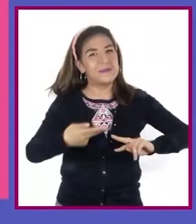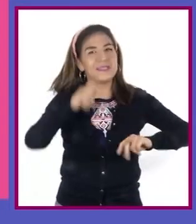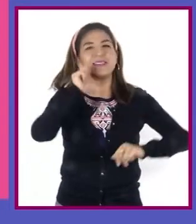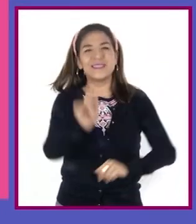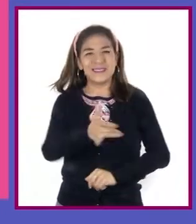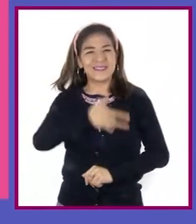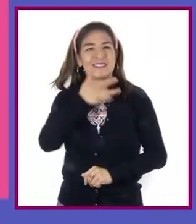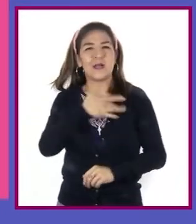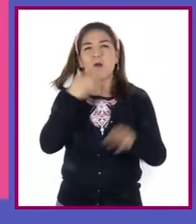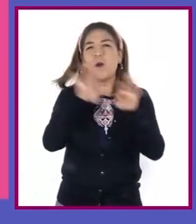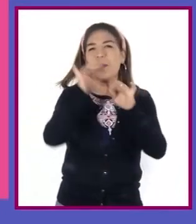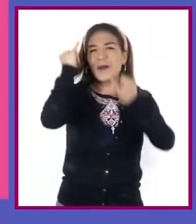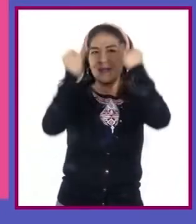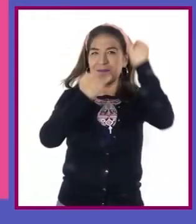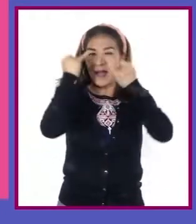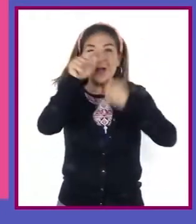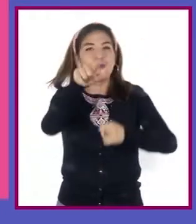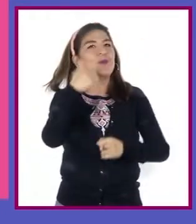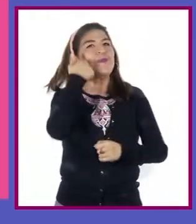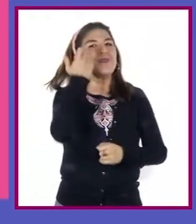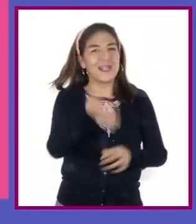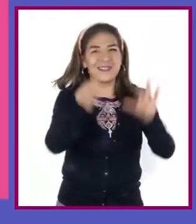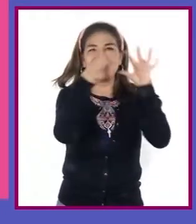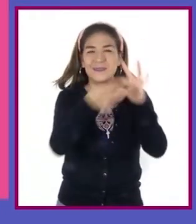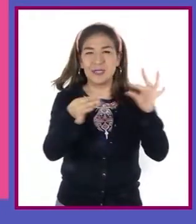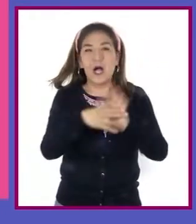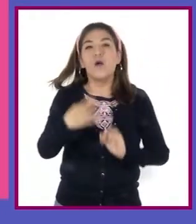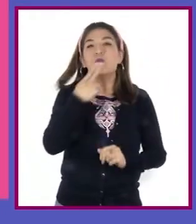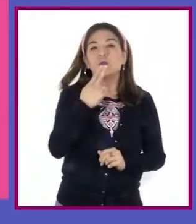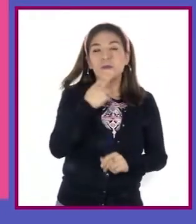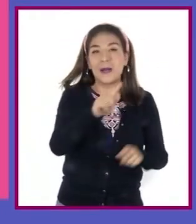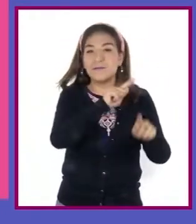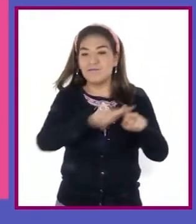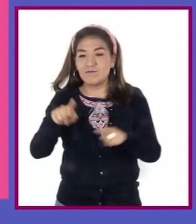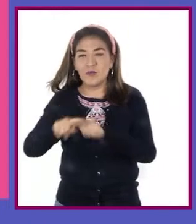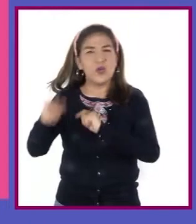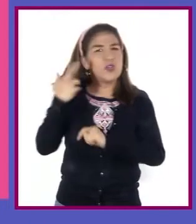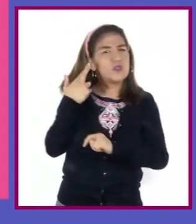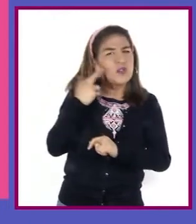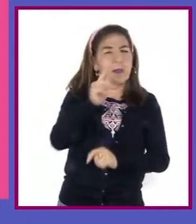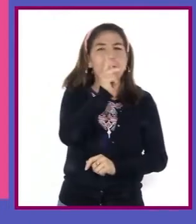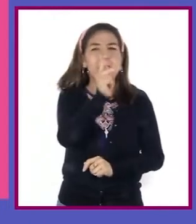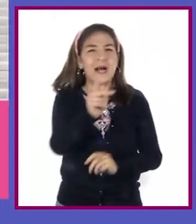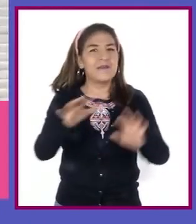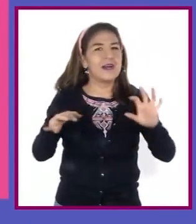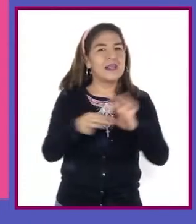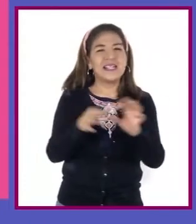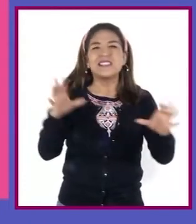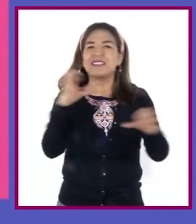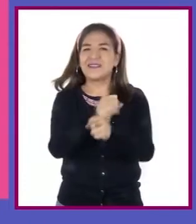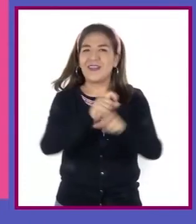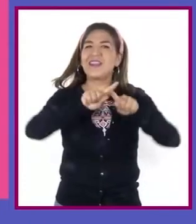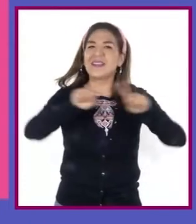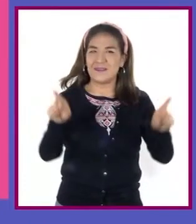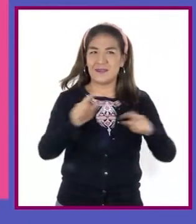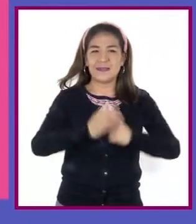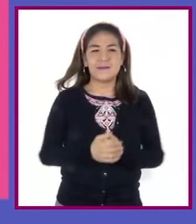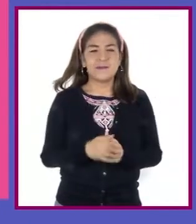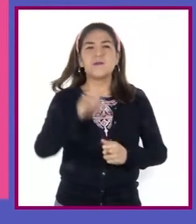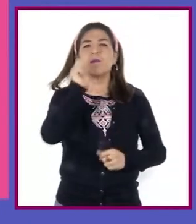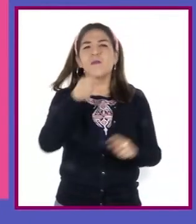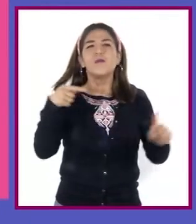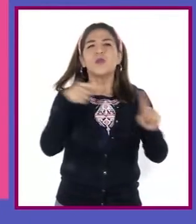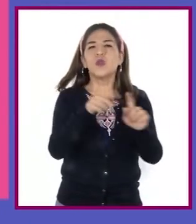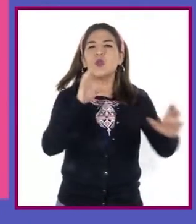algo que imaginamos o que queremos, utilizando juegos de sonido y de significado de las palabras. La